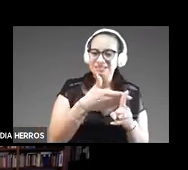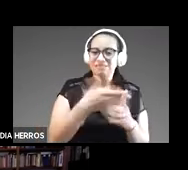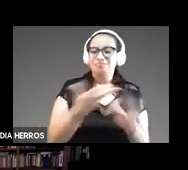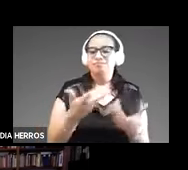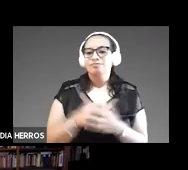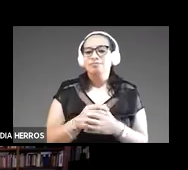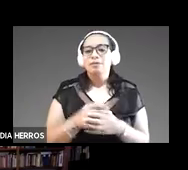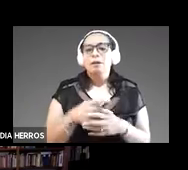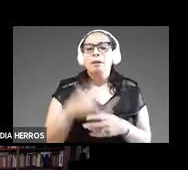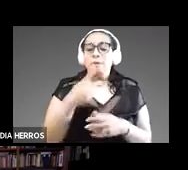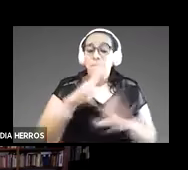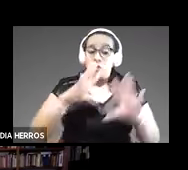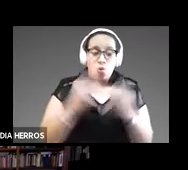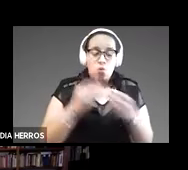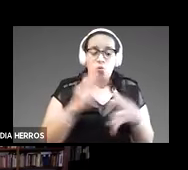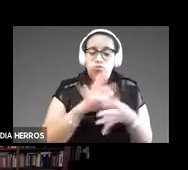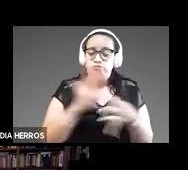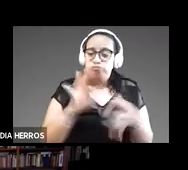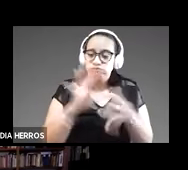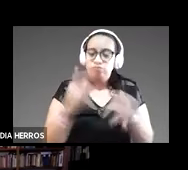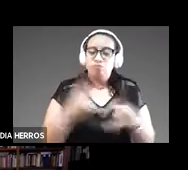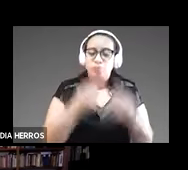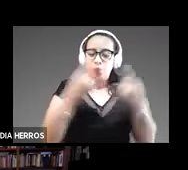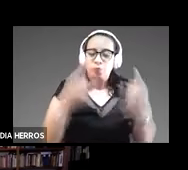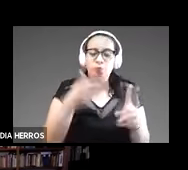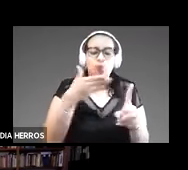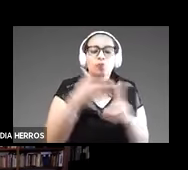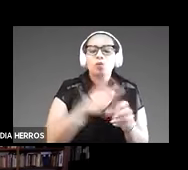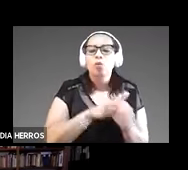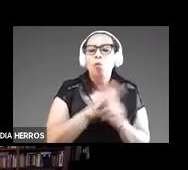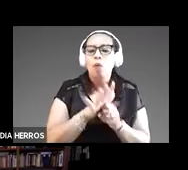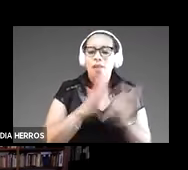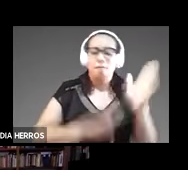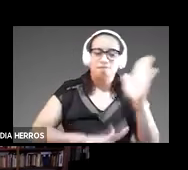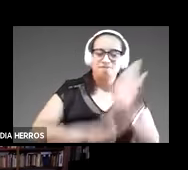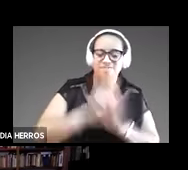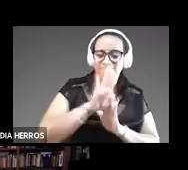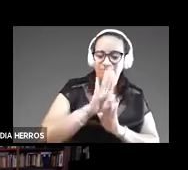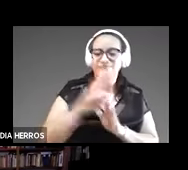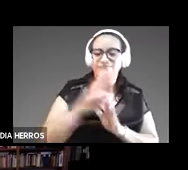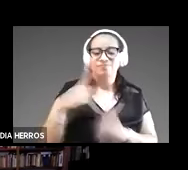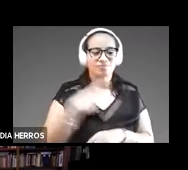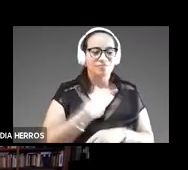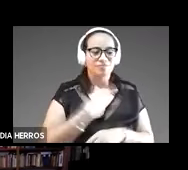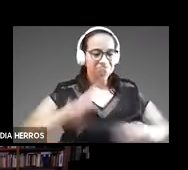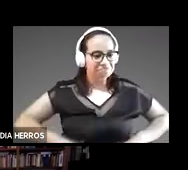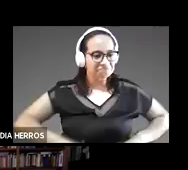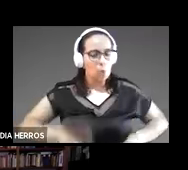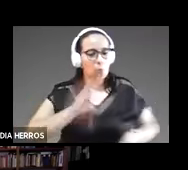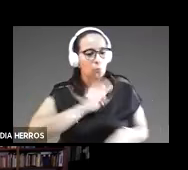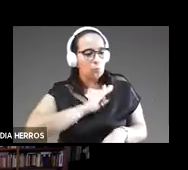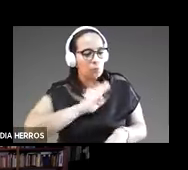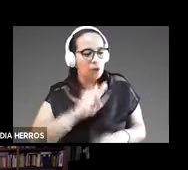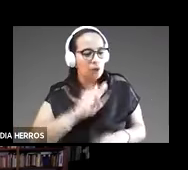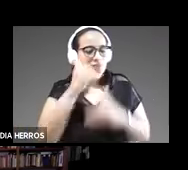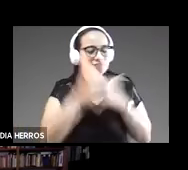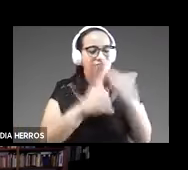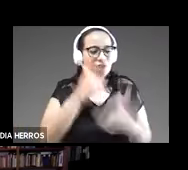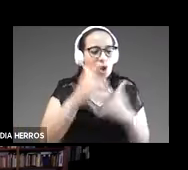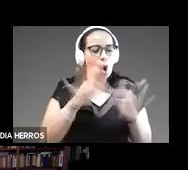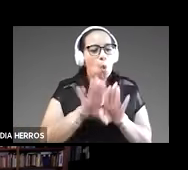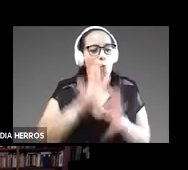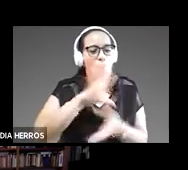nos contamos nuestro relato, llegando al punto de la resiliencia, tenemos la capacidad de reconstruir estas narrativas